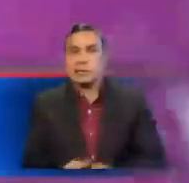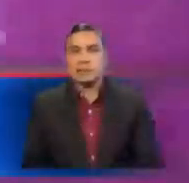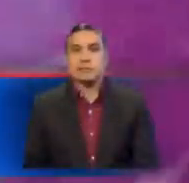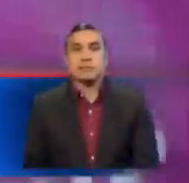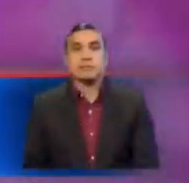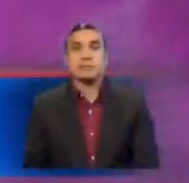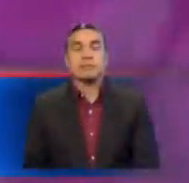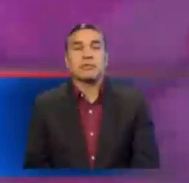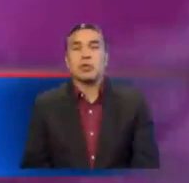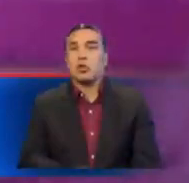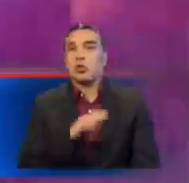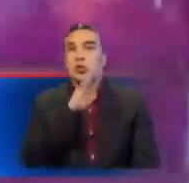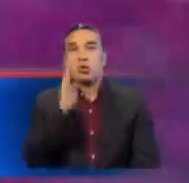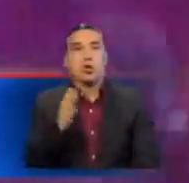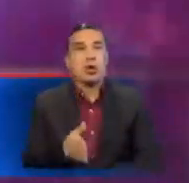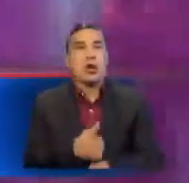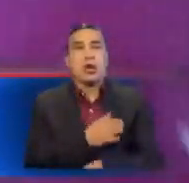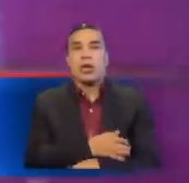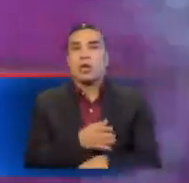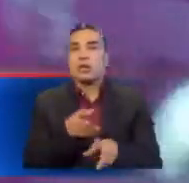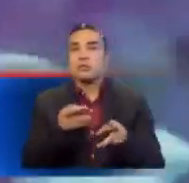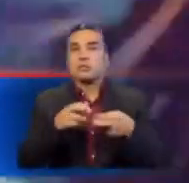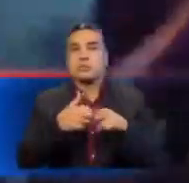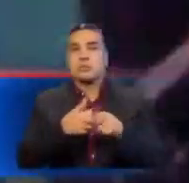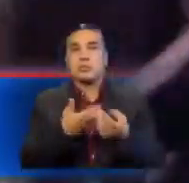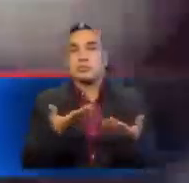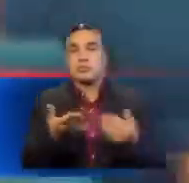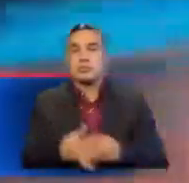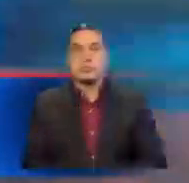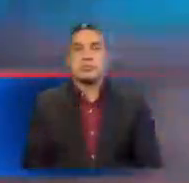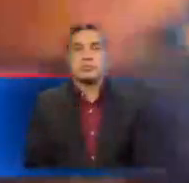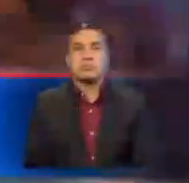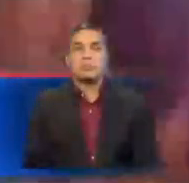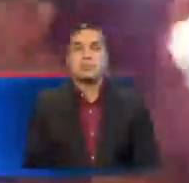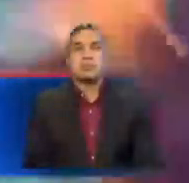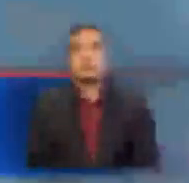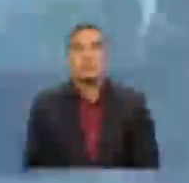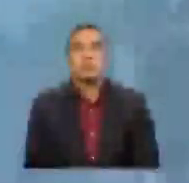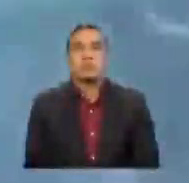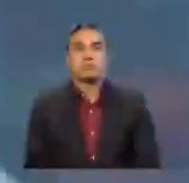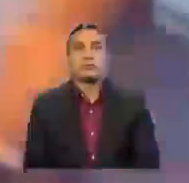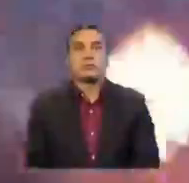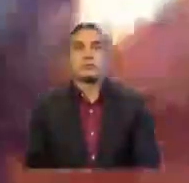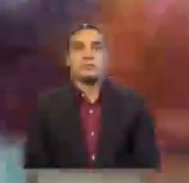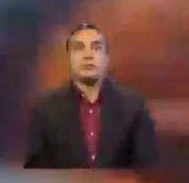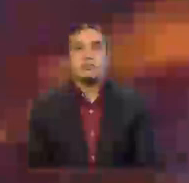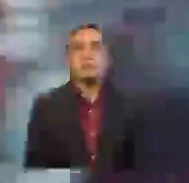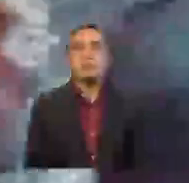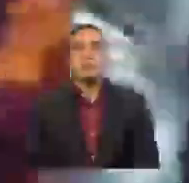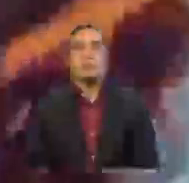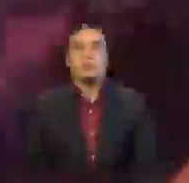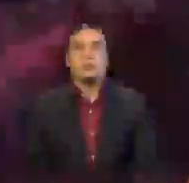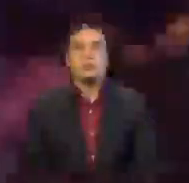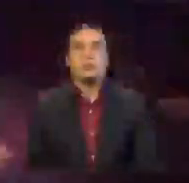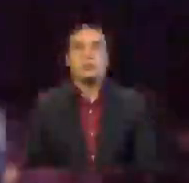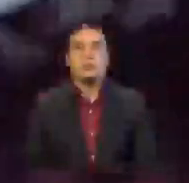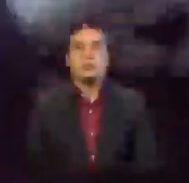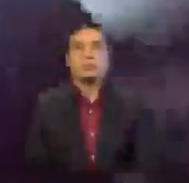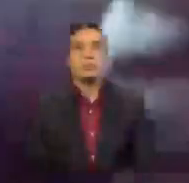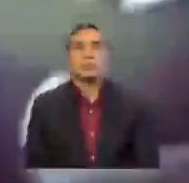que no se había registrado en la historia del Ecuador. Emilio Zamora, TC Televisión.